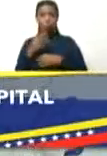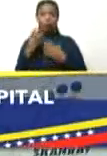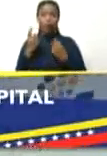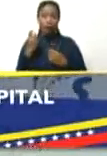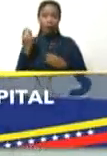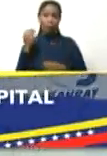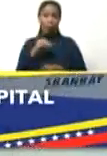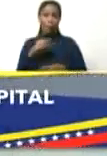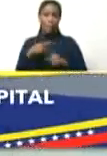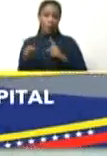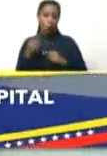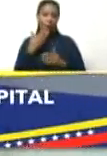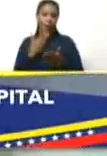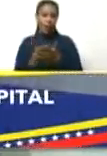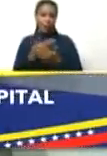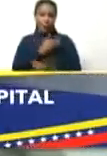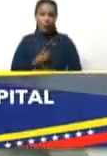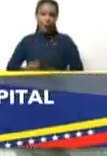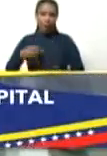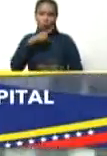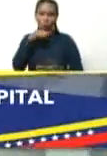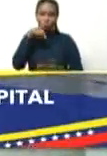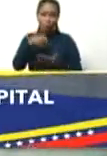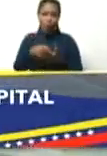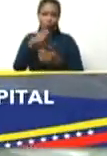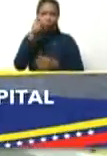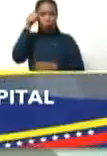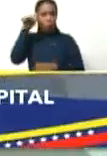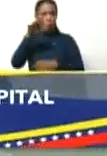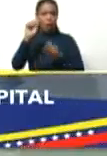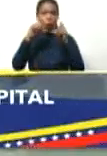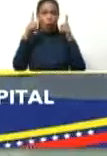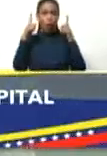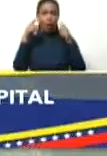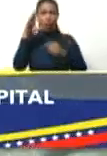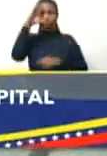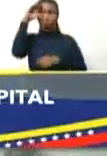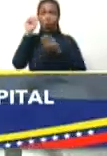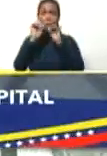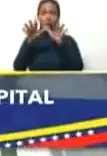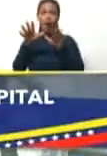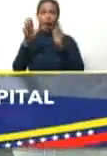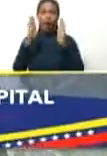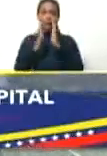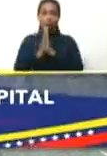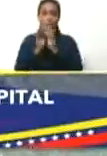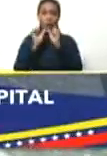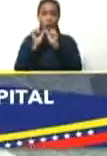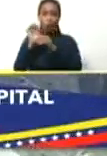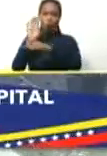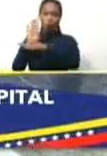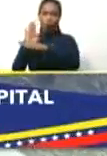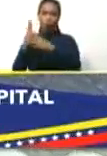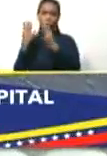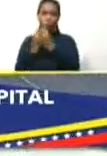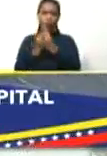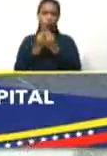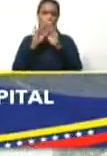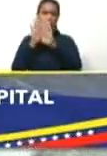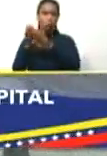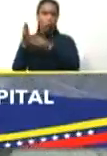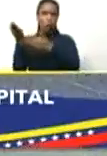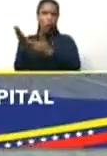pero gracias, presidente, en nombre del pueblo guaireño, que Dios lo bendiga, que la Virgen lo siga iluminando y acompañando, porque usted encuentra